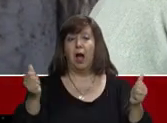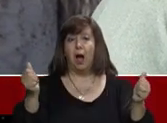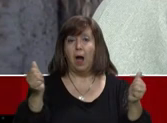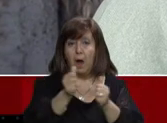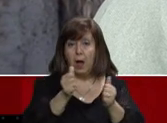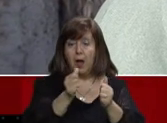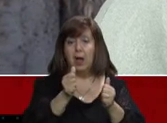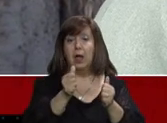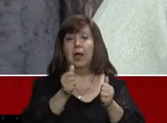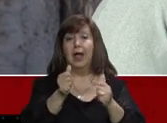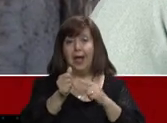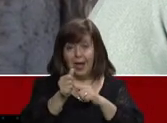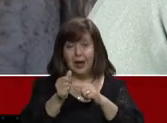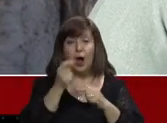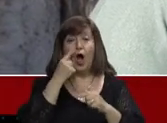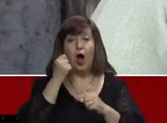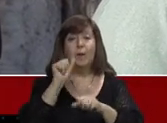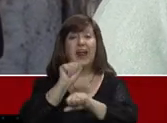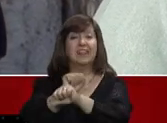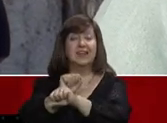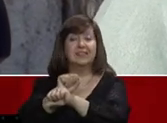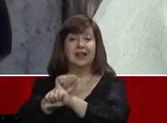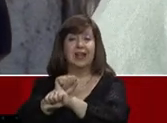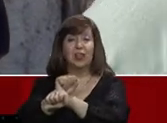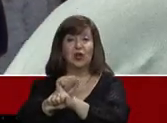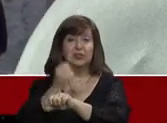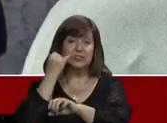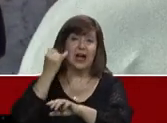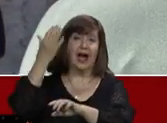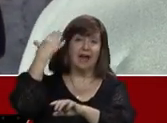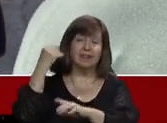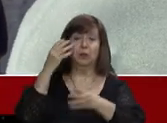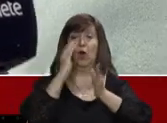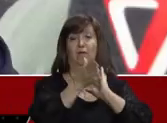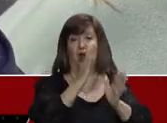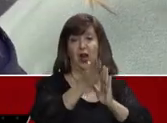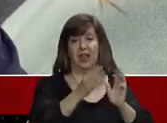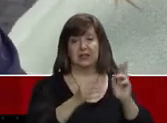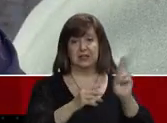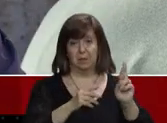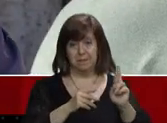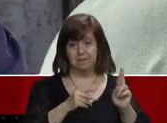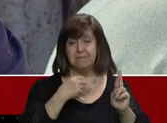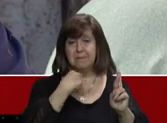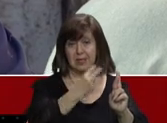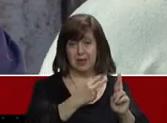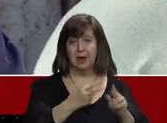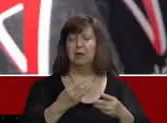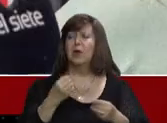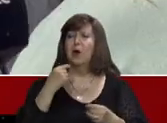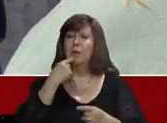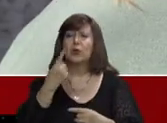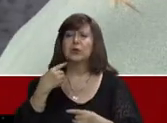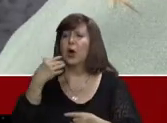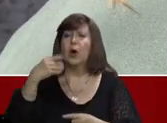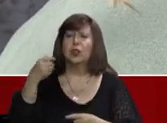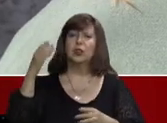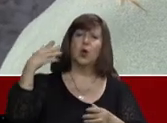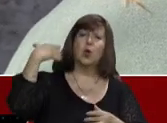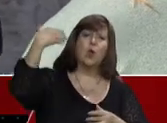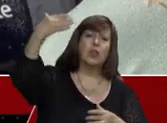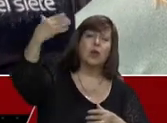él había estado preso estuvo preso por la violencia que le hizo a mi hija fue que le propinó esa golpiza